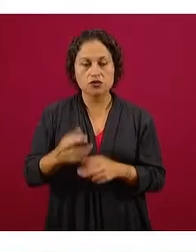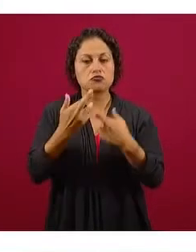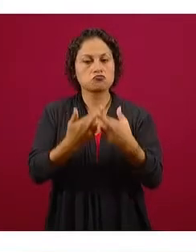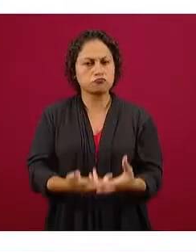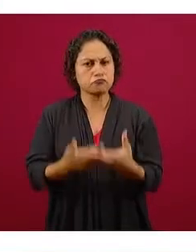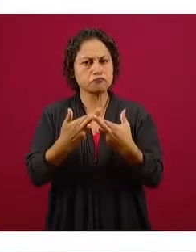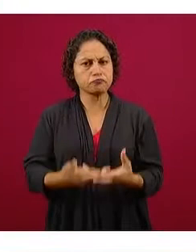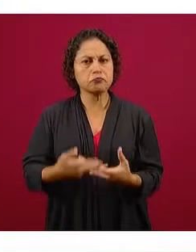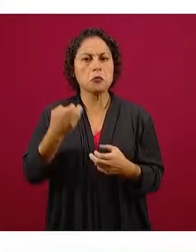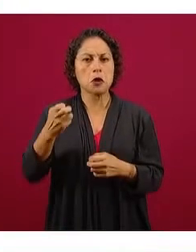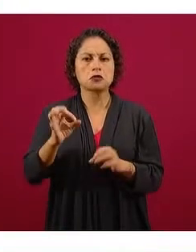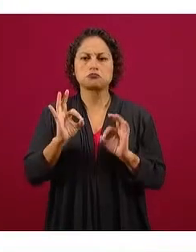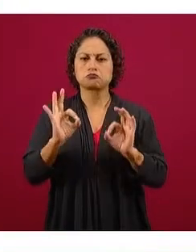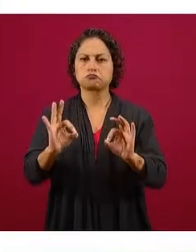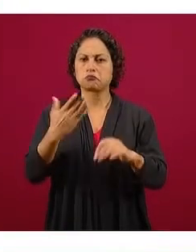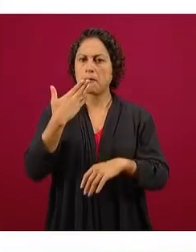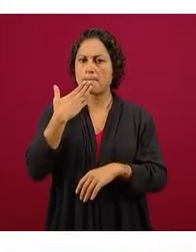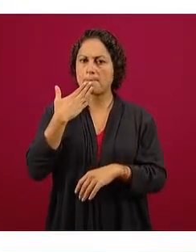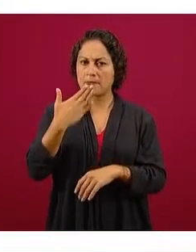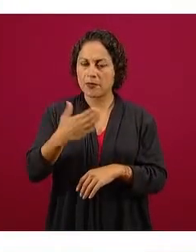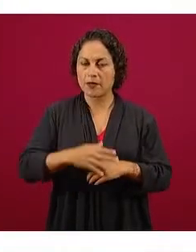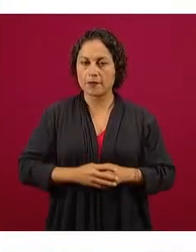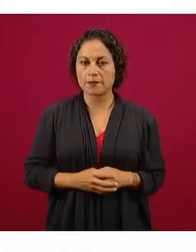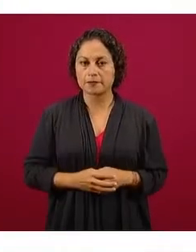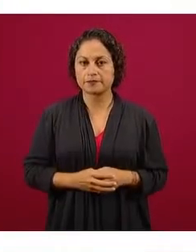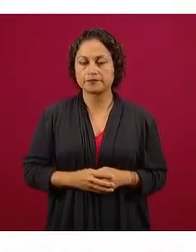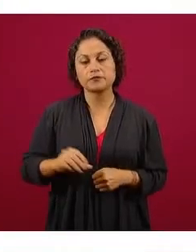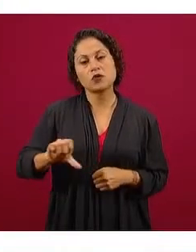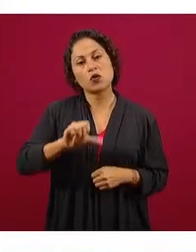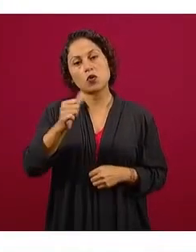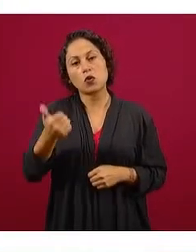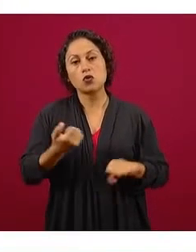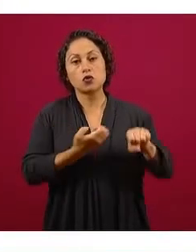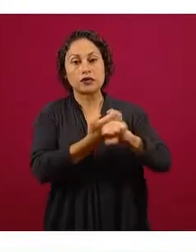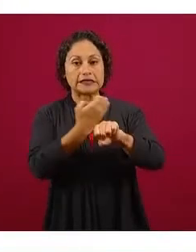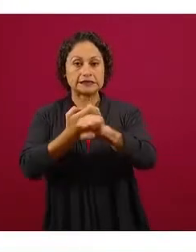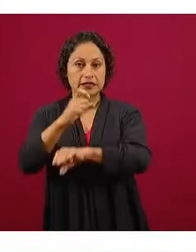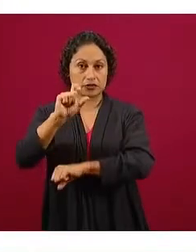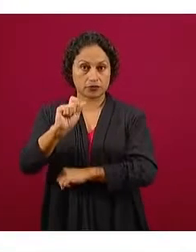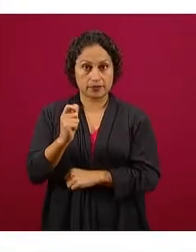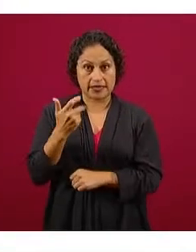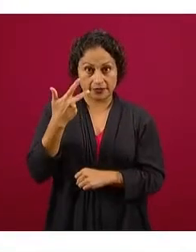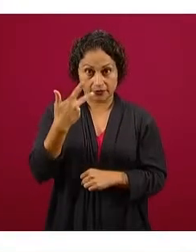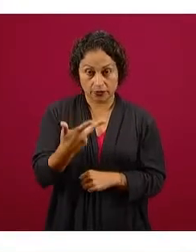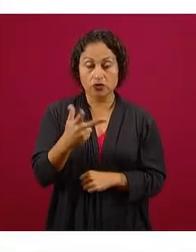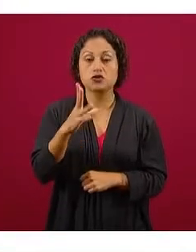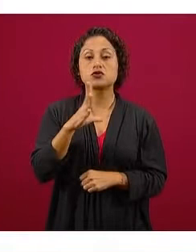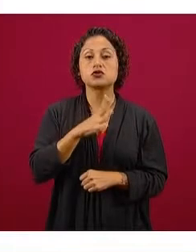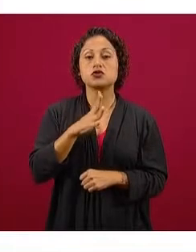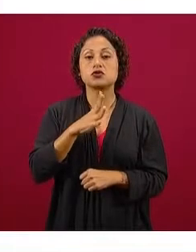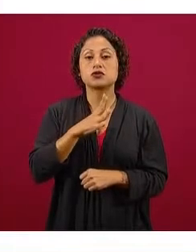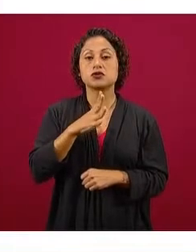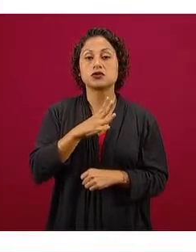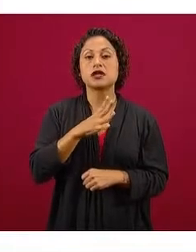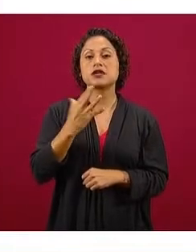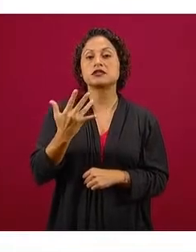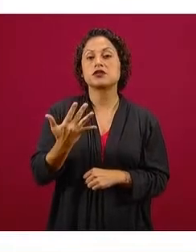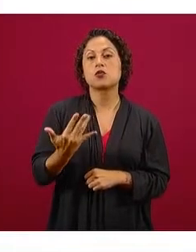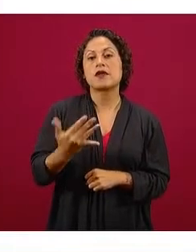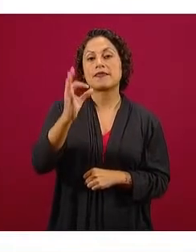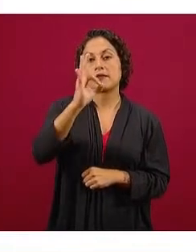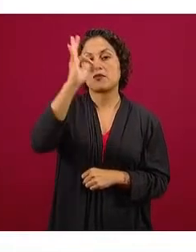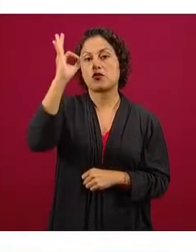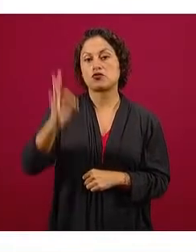este margen de seguridad, y prácticamente 28 estados tienen más del 50%, de